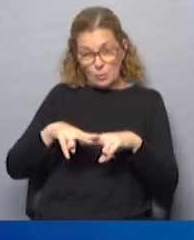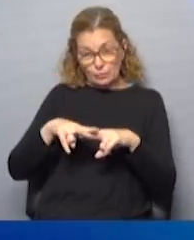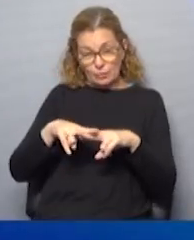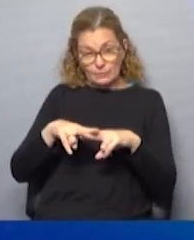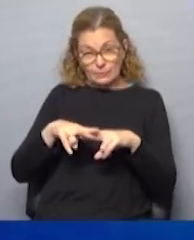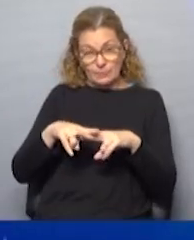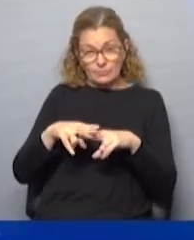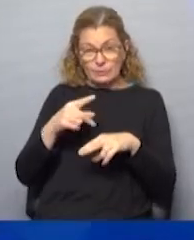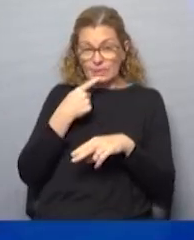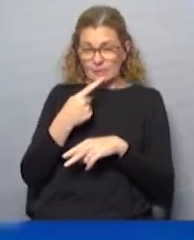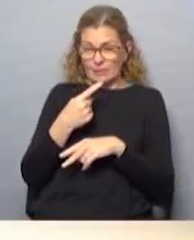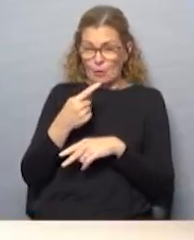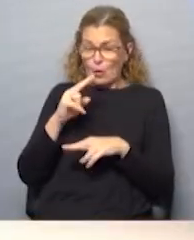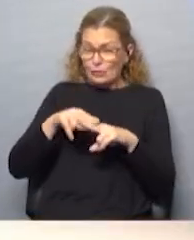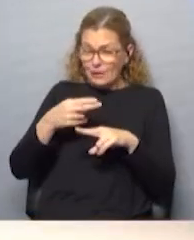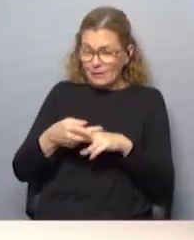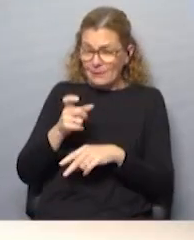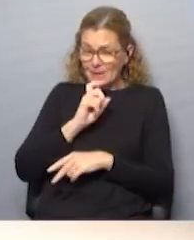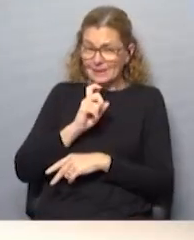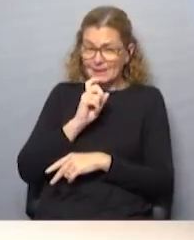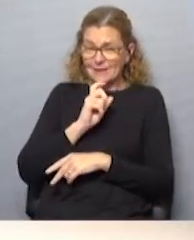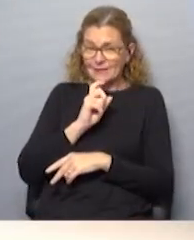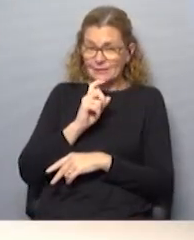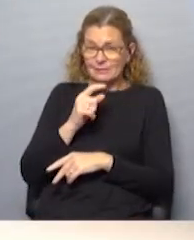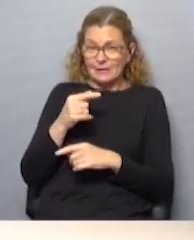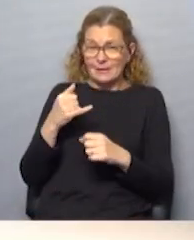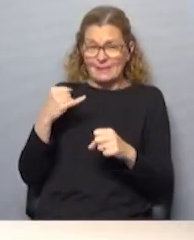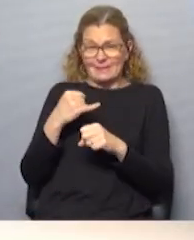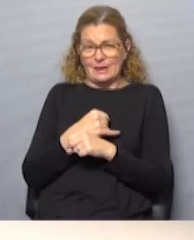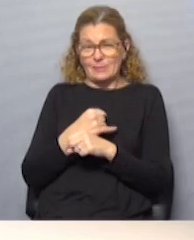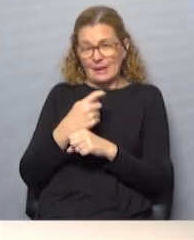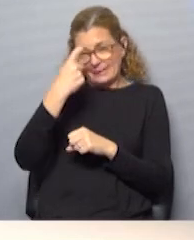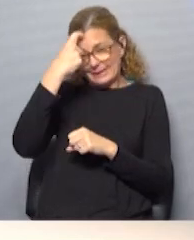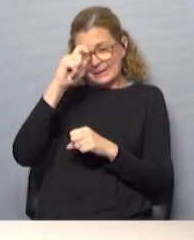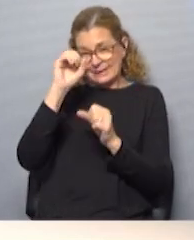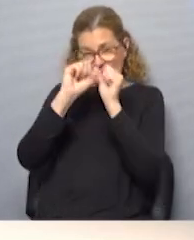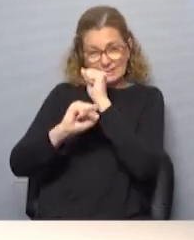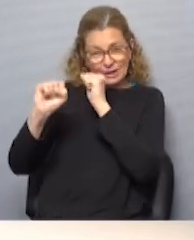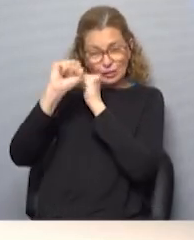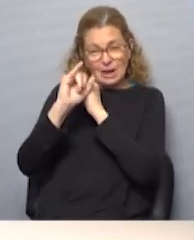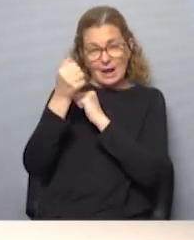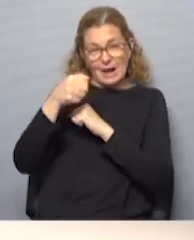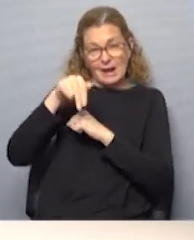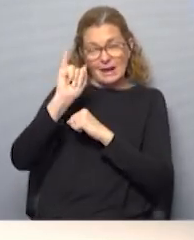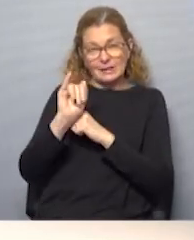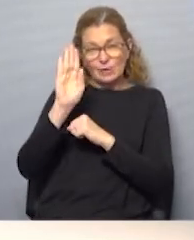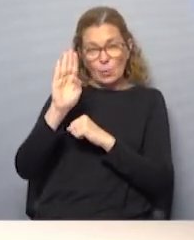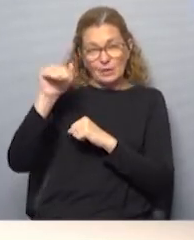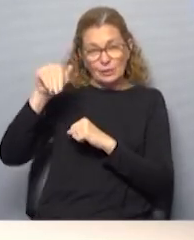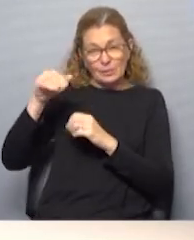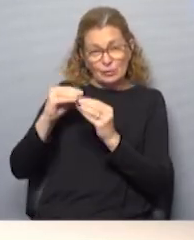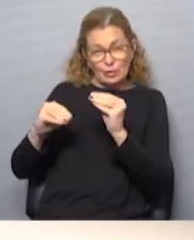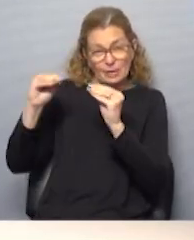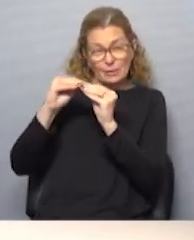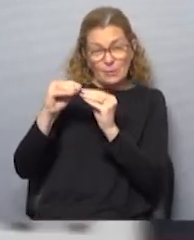notorios dice nos tomaron el pelo uno es de ciertas trampita en la presentación de los datos ciencia tecnología innovación la ani solamente cuatro millones de agregados es